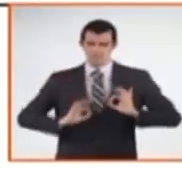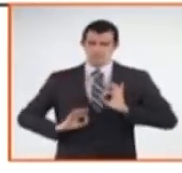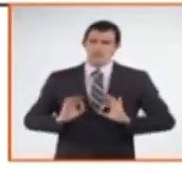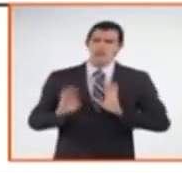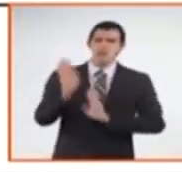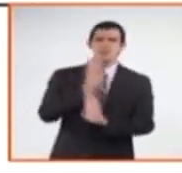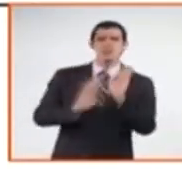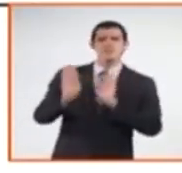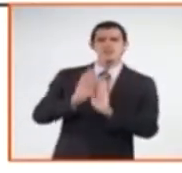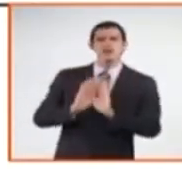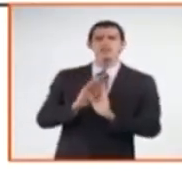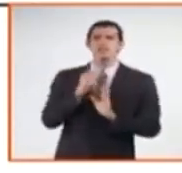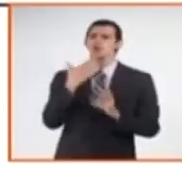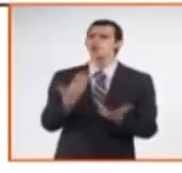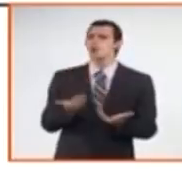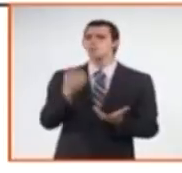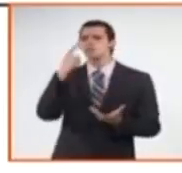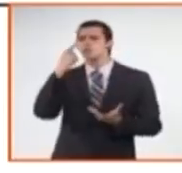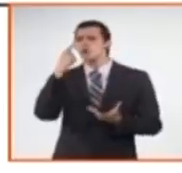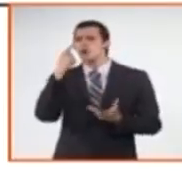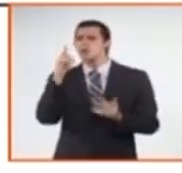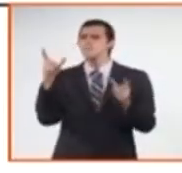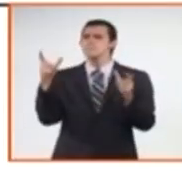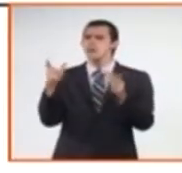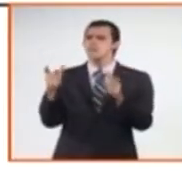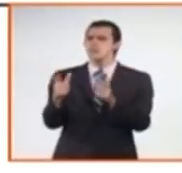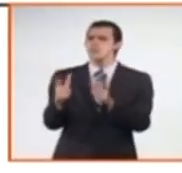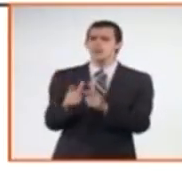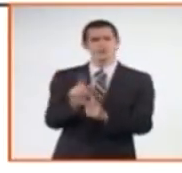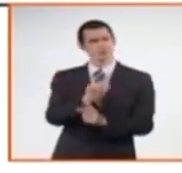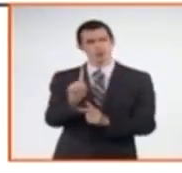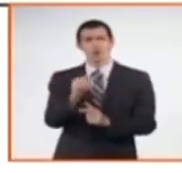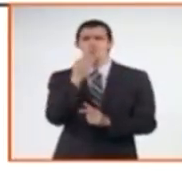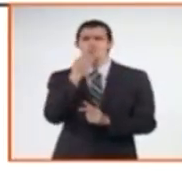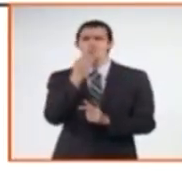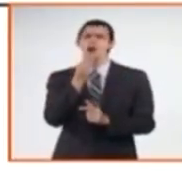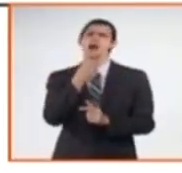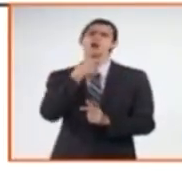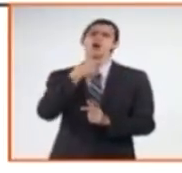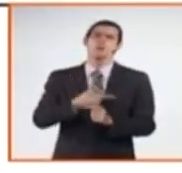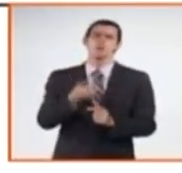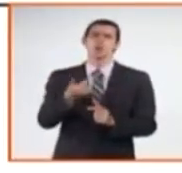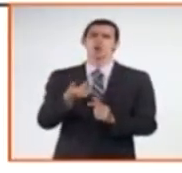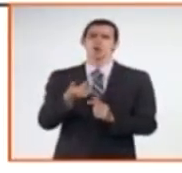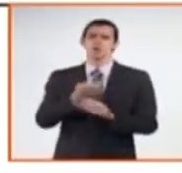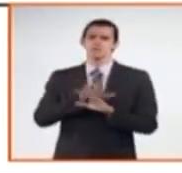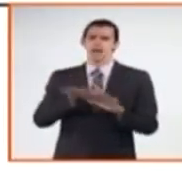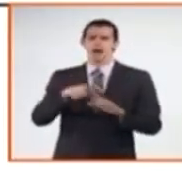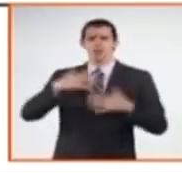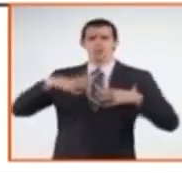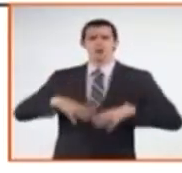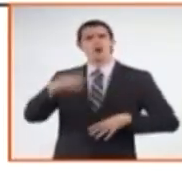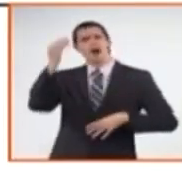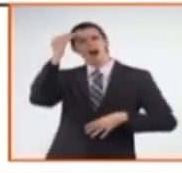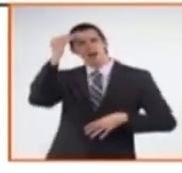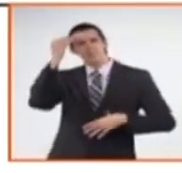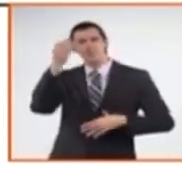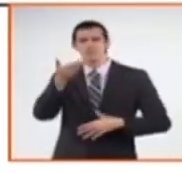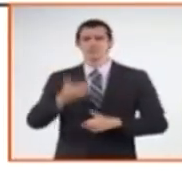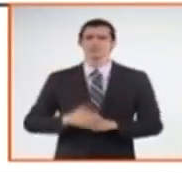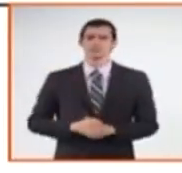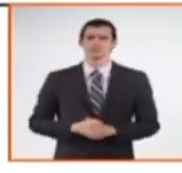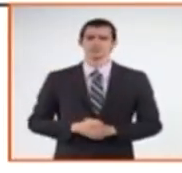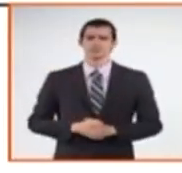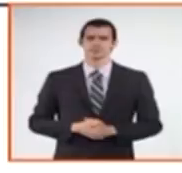quizás menos cantidad de anticuerpos pero hay anticuerpos que no que se está aprendiendo una parte de los